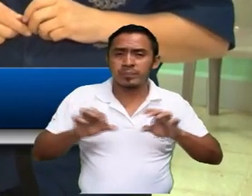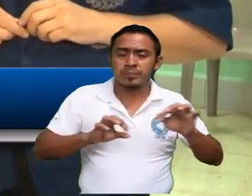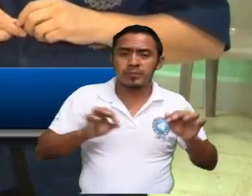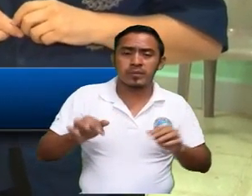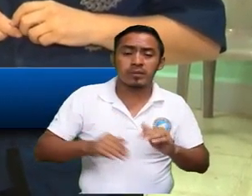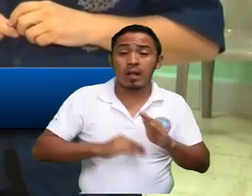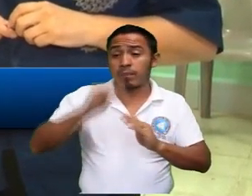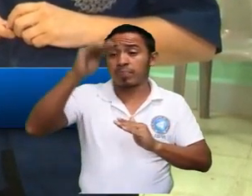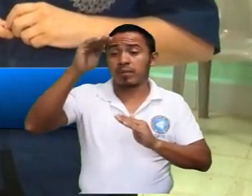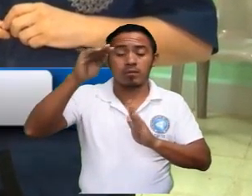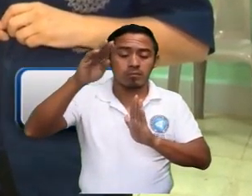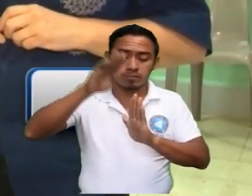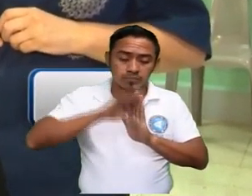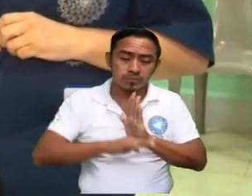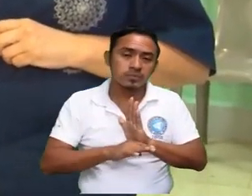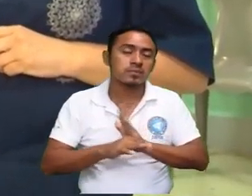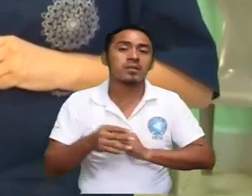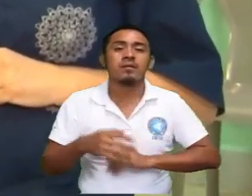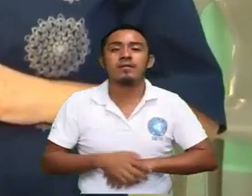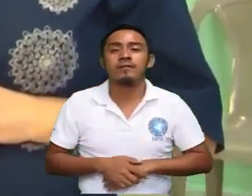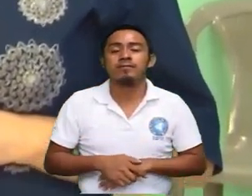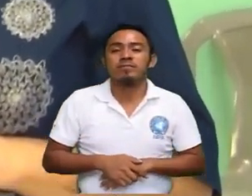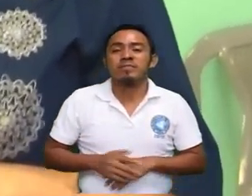elevada como mire, antes.